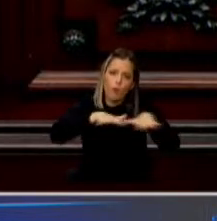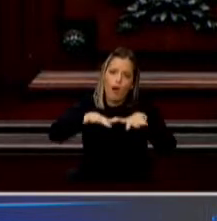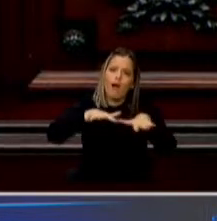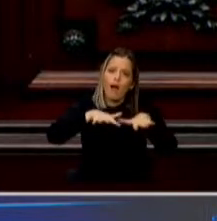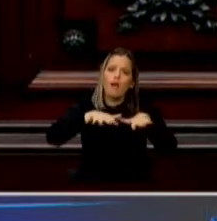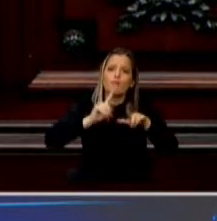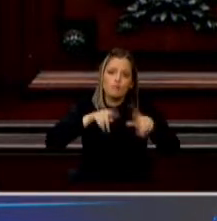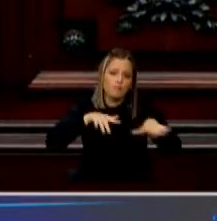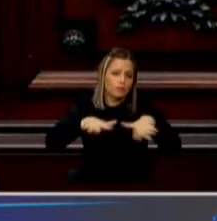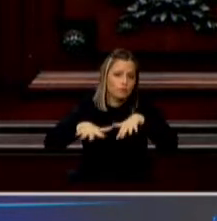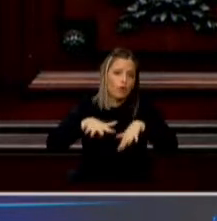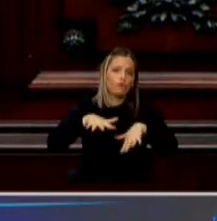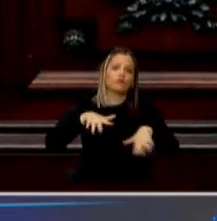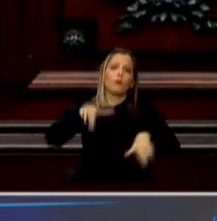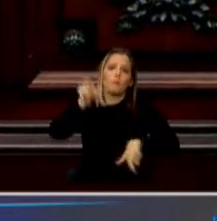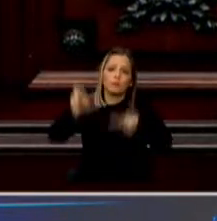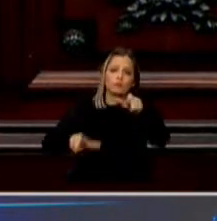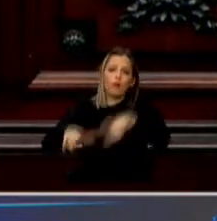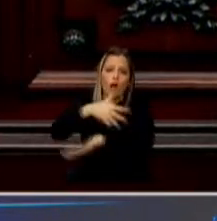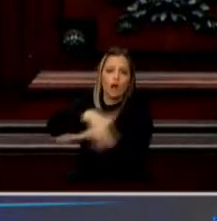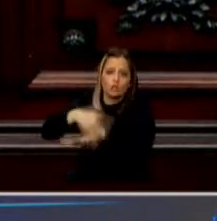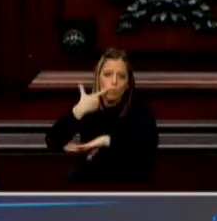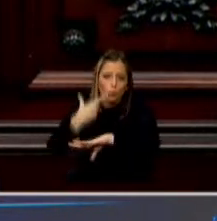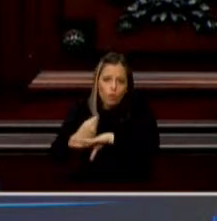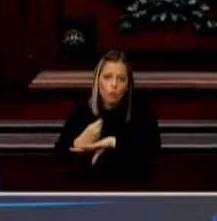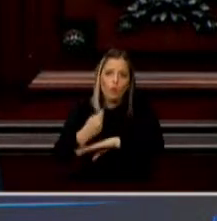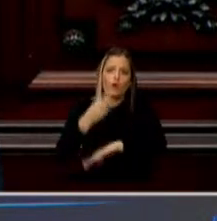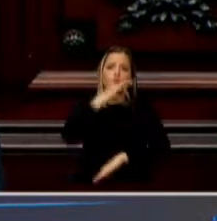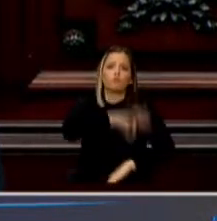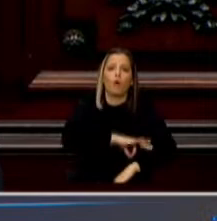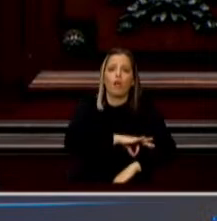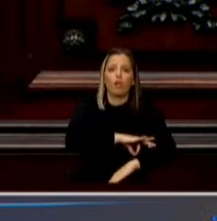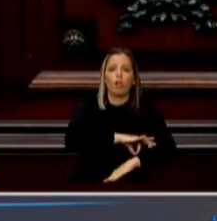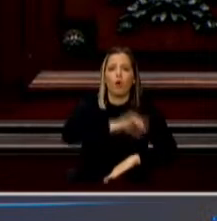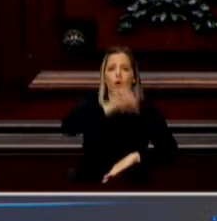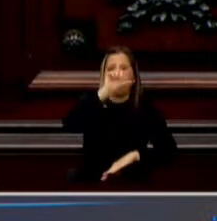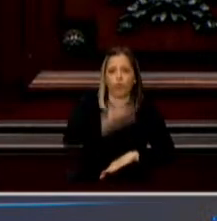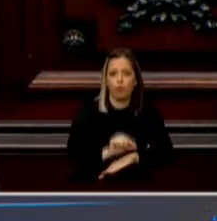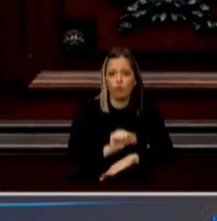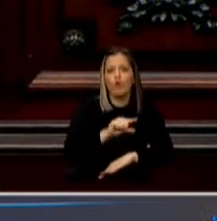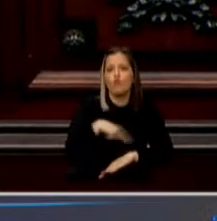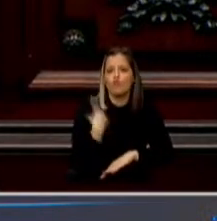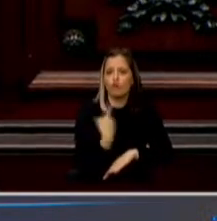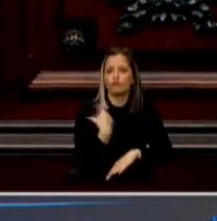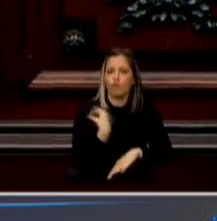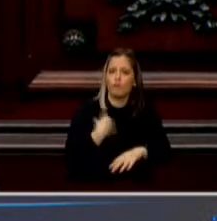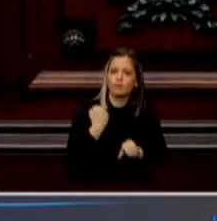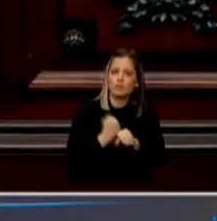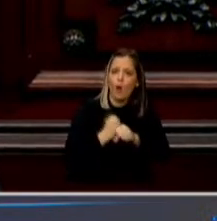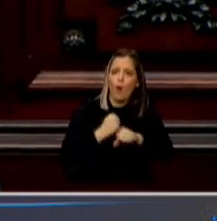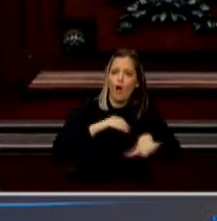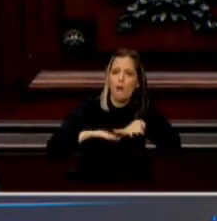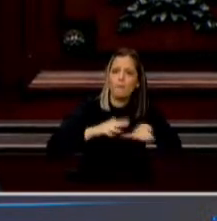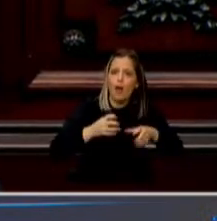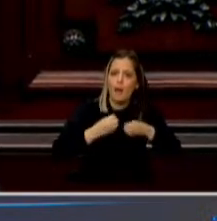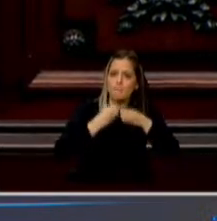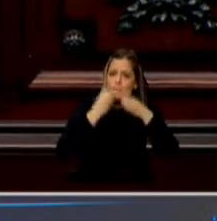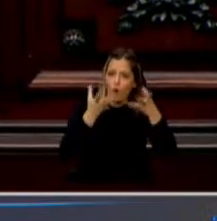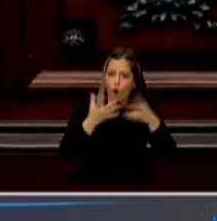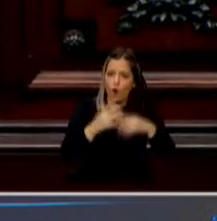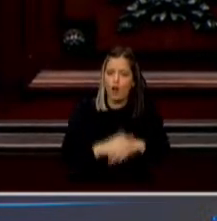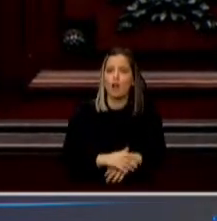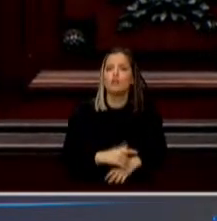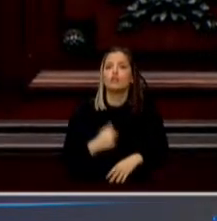Kirchner iba a generar que no necesitáramos importar energía el año que viene. Quizá exportamos. Entonces tendríamos los dólares, creo